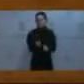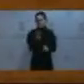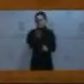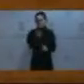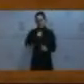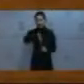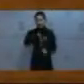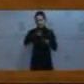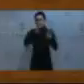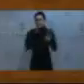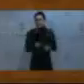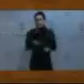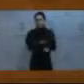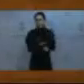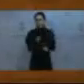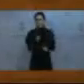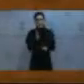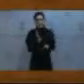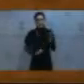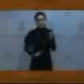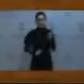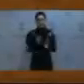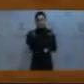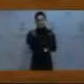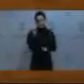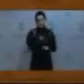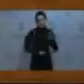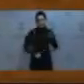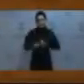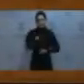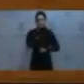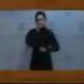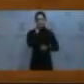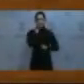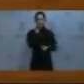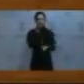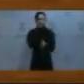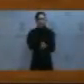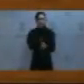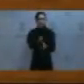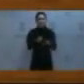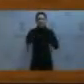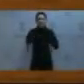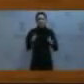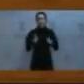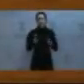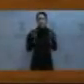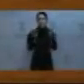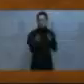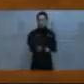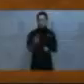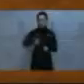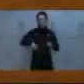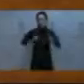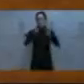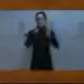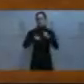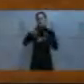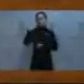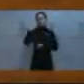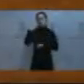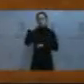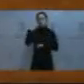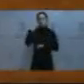región más afectada por este problema. En las jornadas sobre el desafío demográfico en Asturias, organizadas el pasado